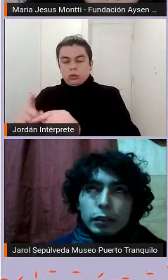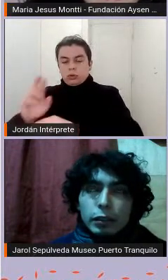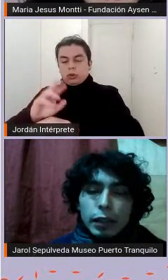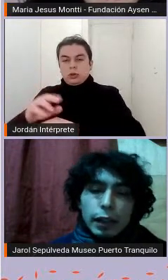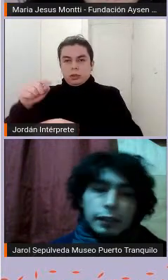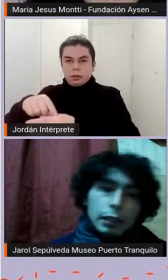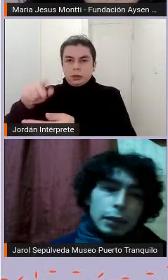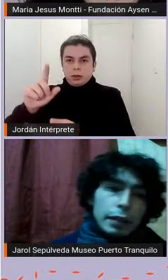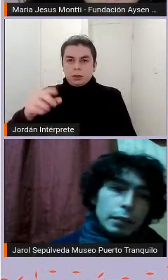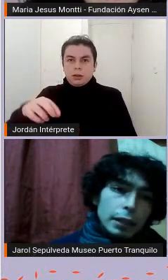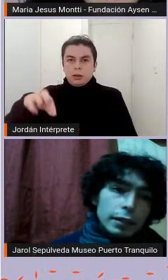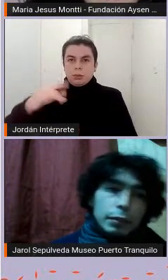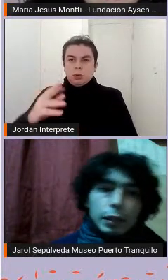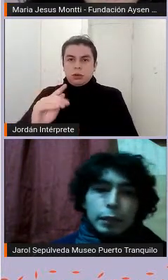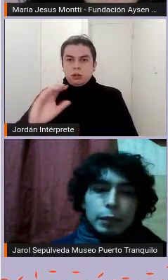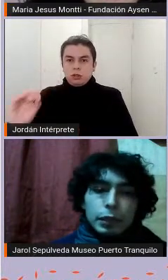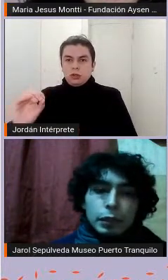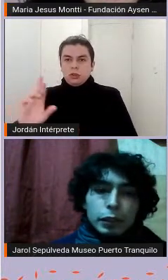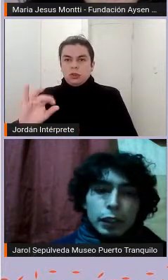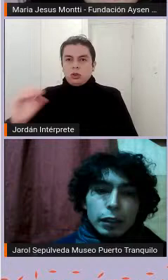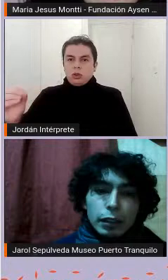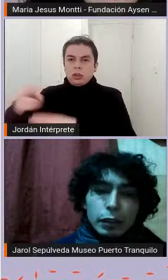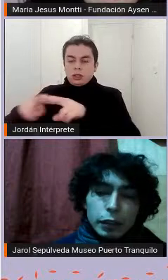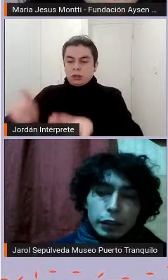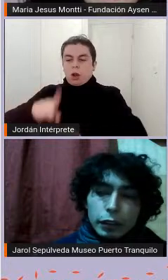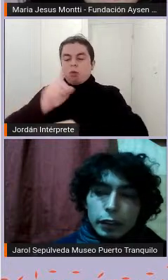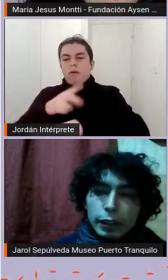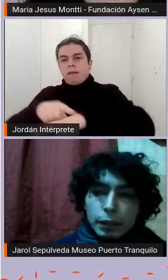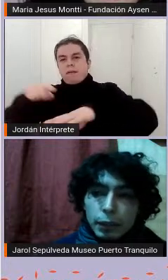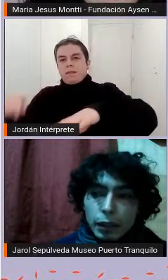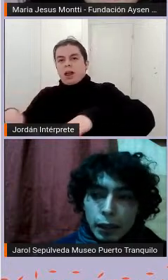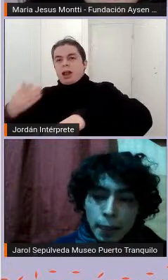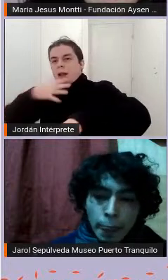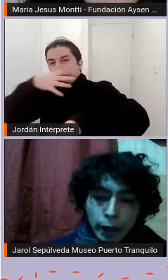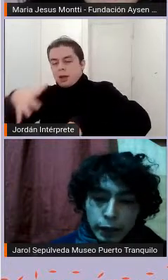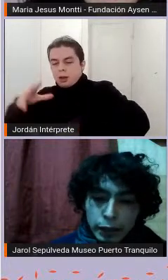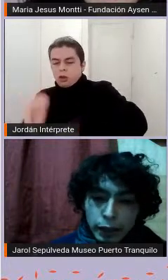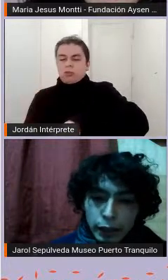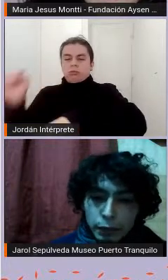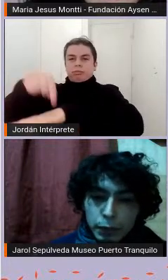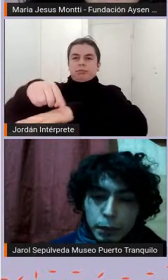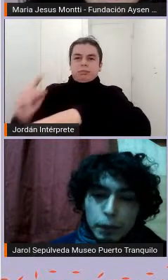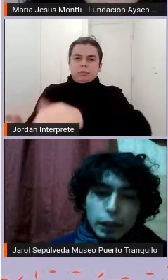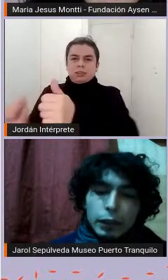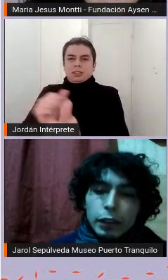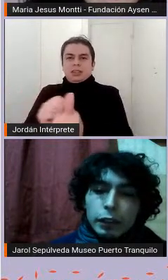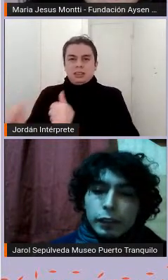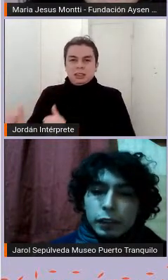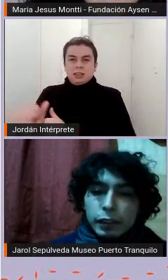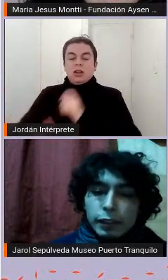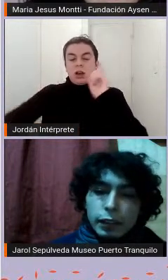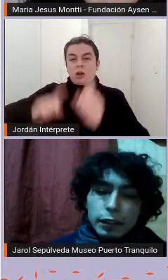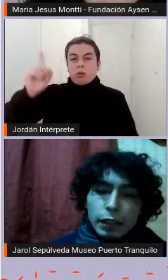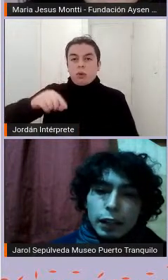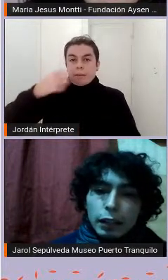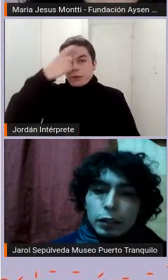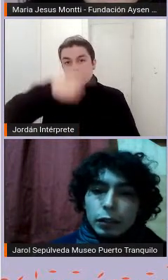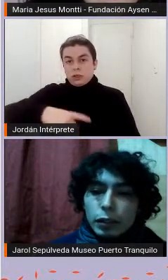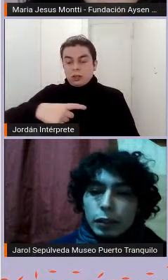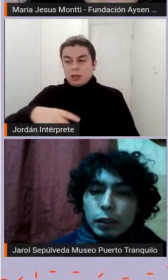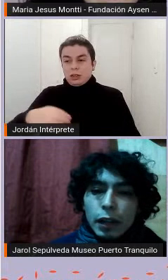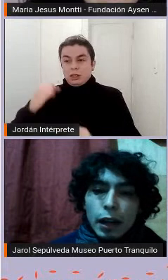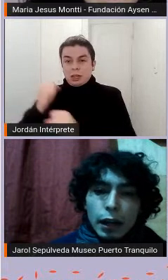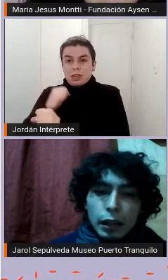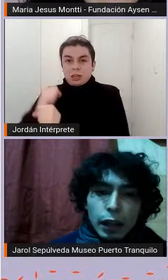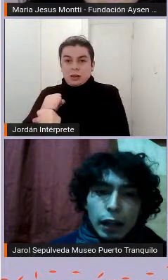Tranquilo hacia el mar, del mar hacia, a Puerto Río Tranquilo, y hoy en día también hay mismos pobladores o vecinos que siguen trabajando en